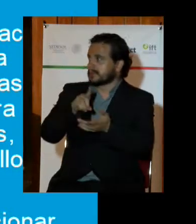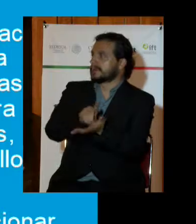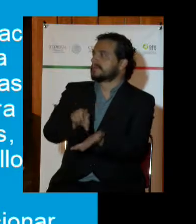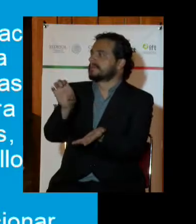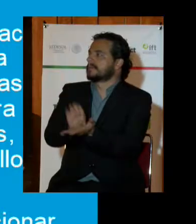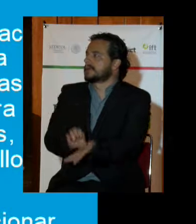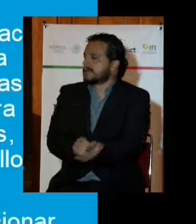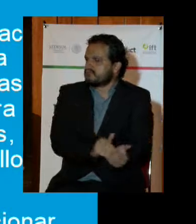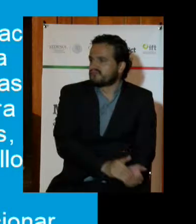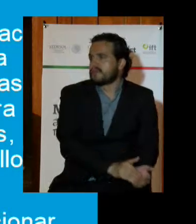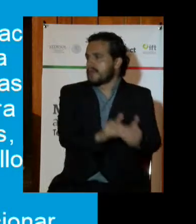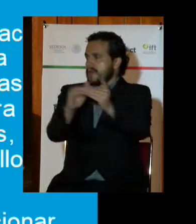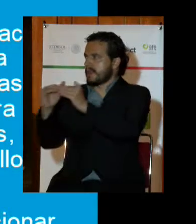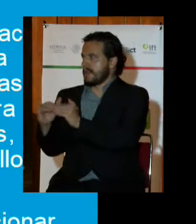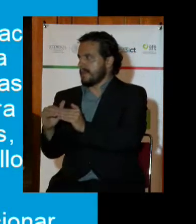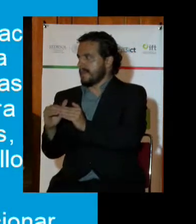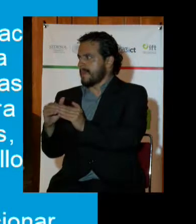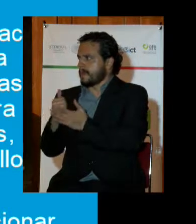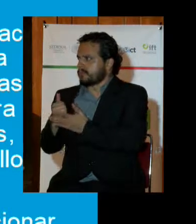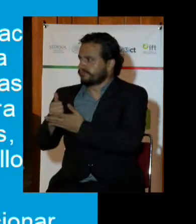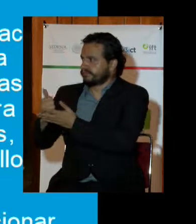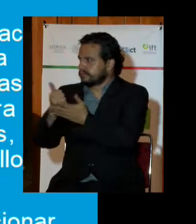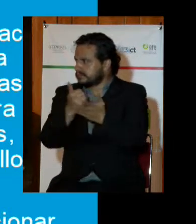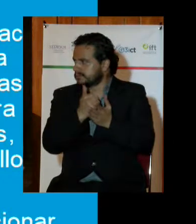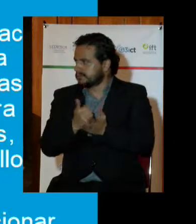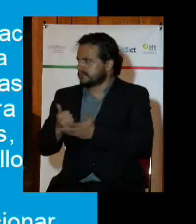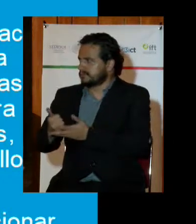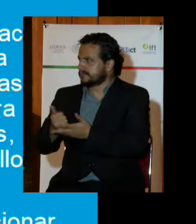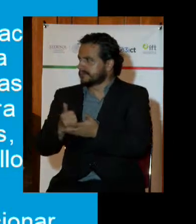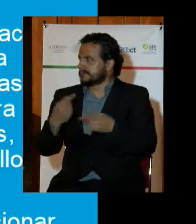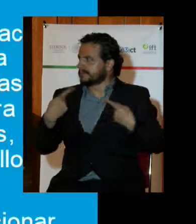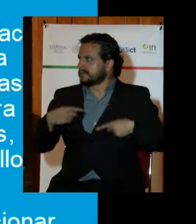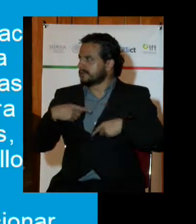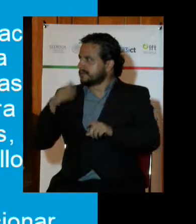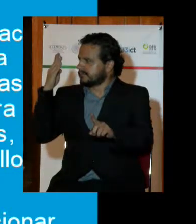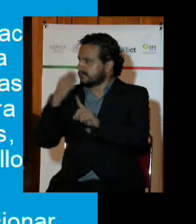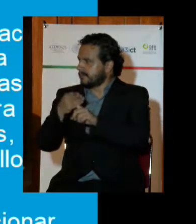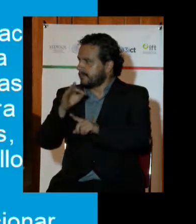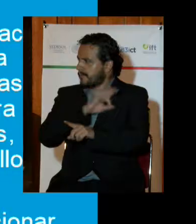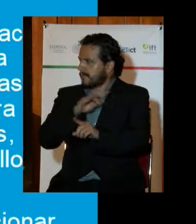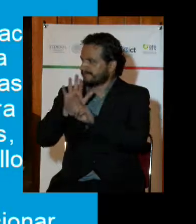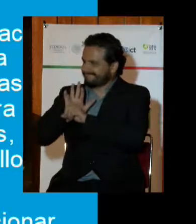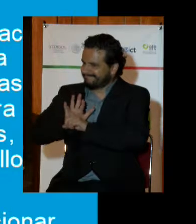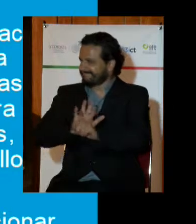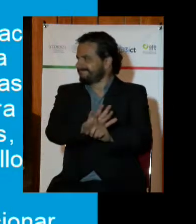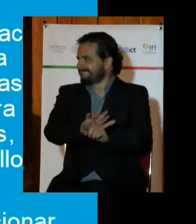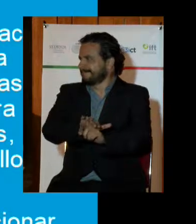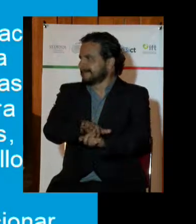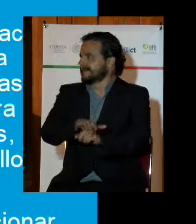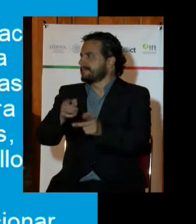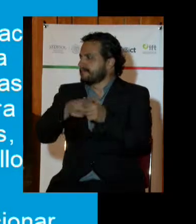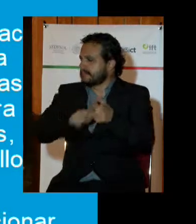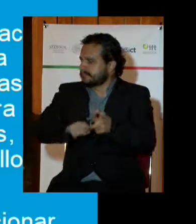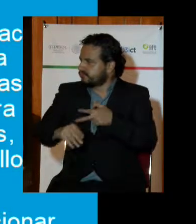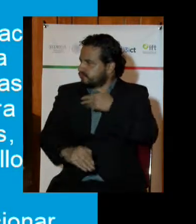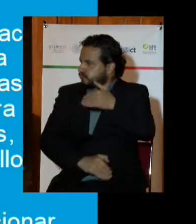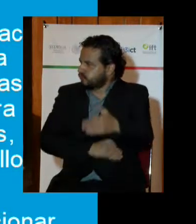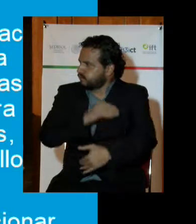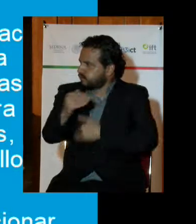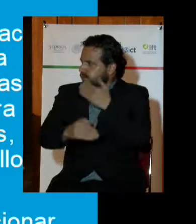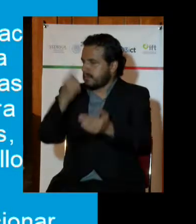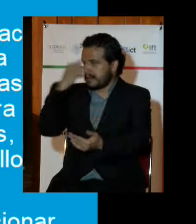condiciones, ayuda a que todo mundo arranque desde un mismo punto, sea por acceso a la información o sea por acceso a la educación.